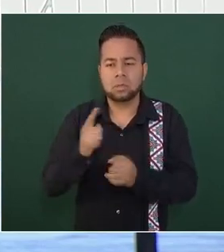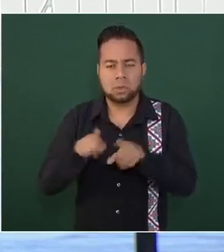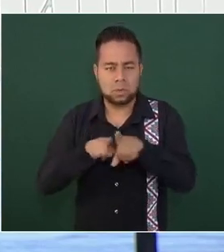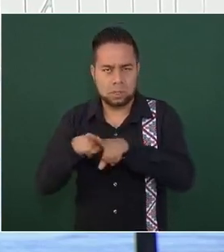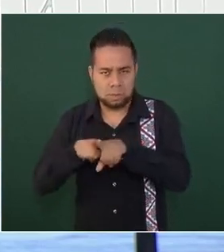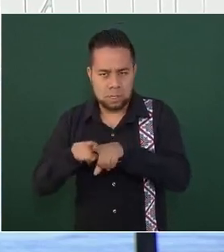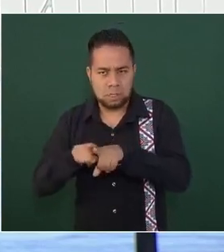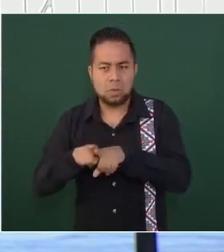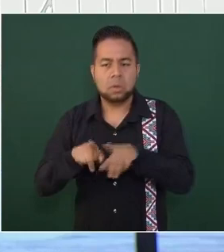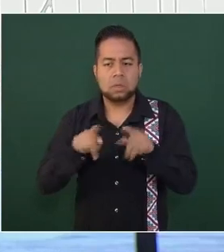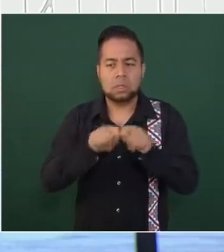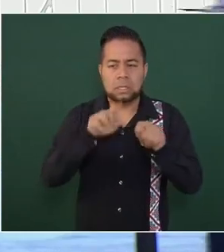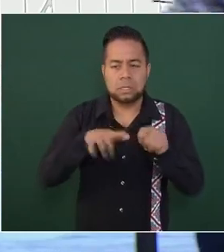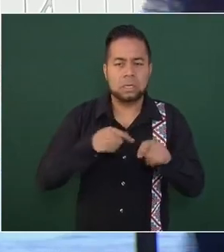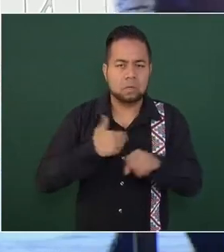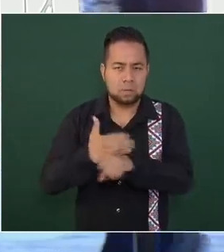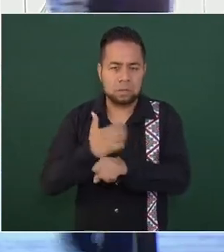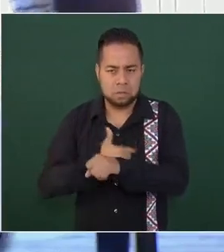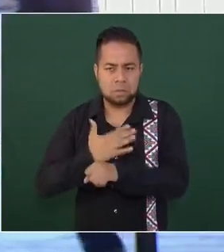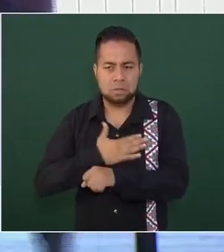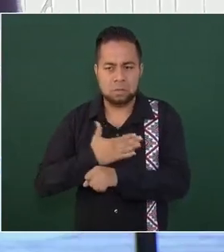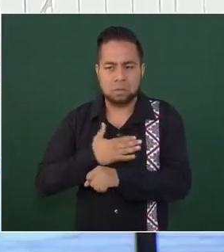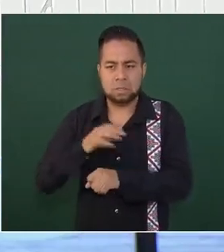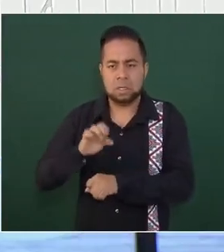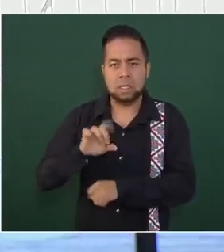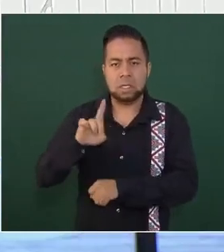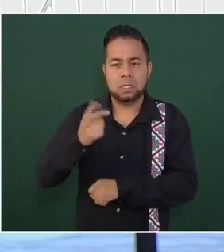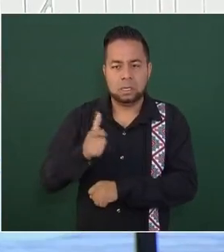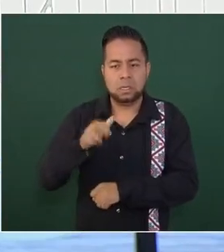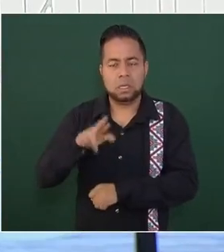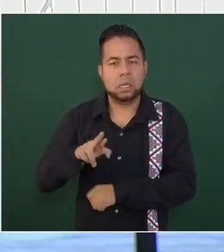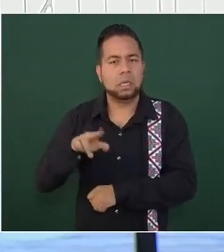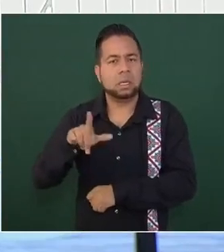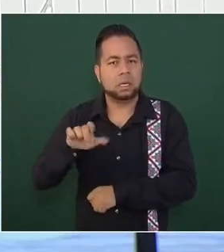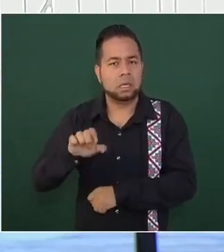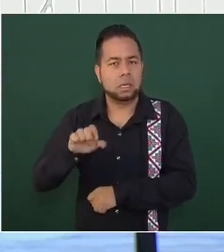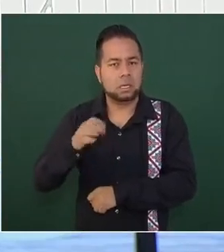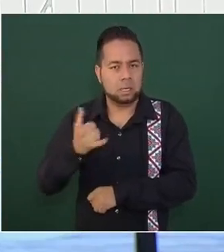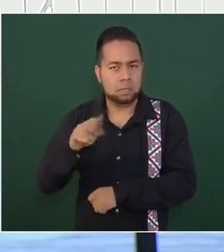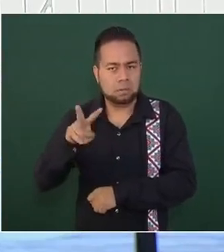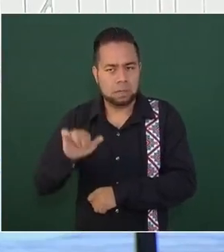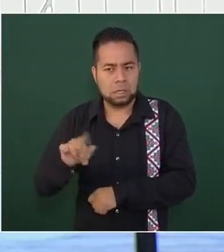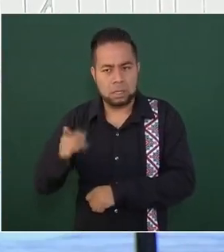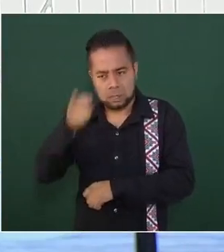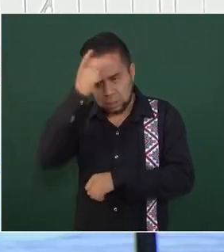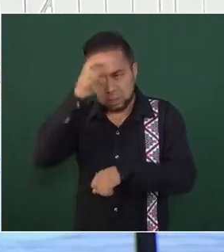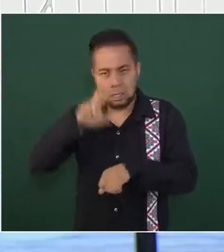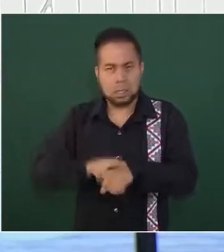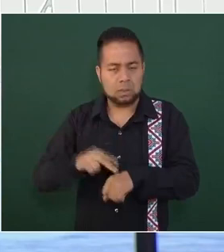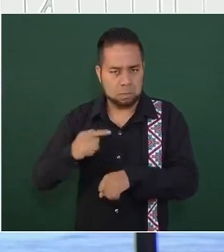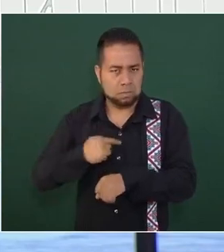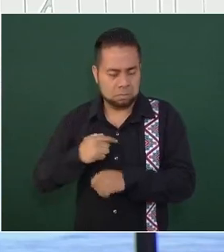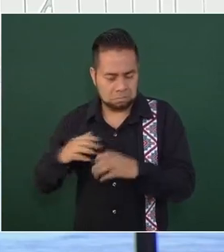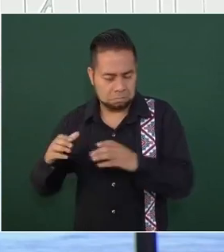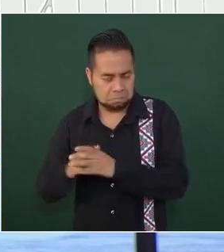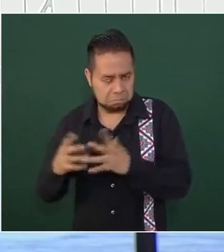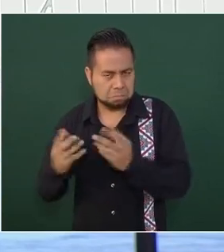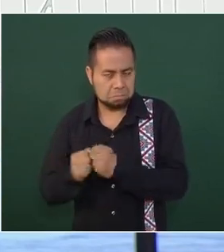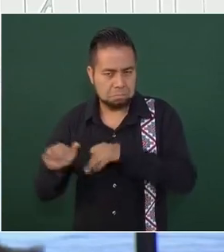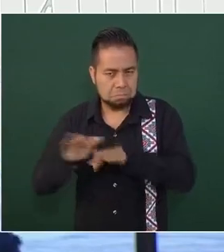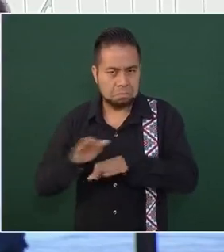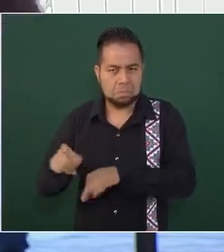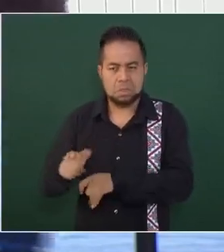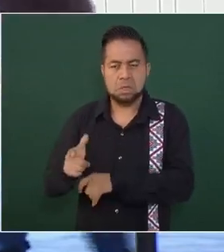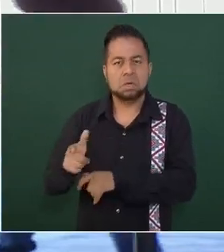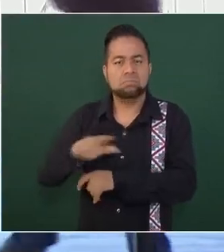tía de un compañero de nosotros Edgar Leiva periodista de director de urbano 24 horas y